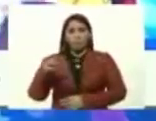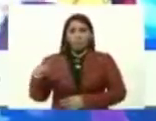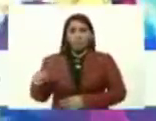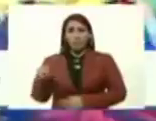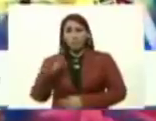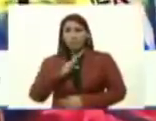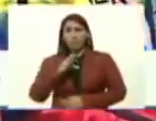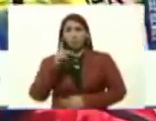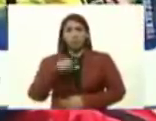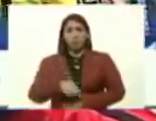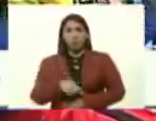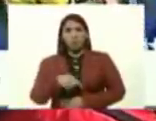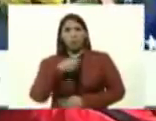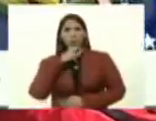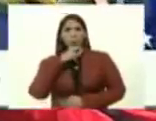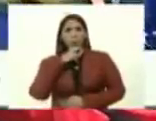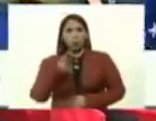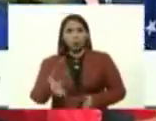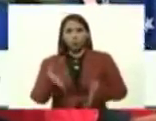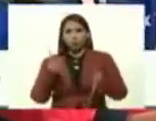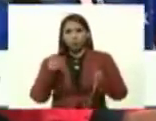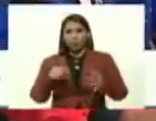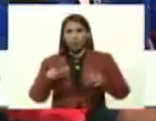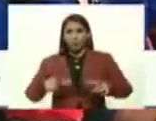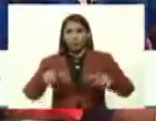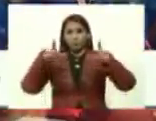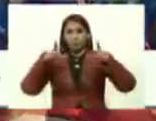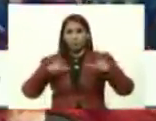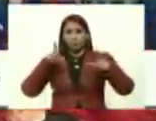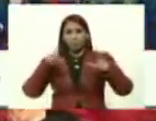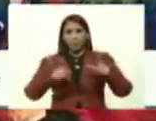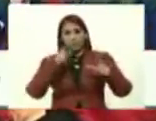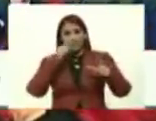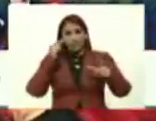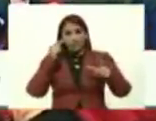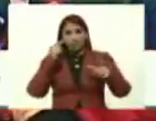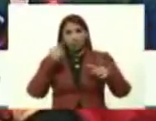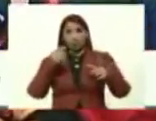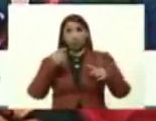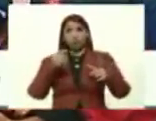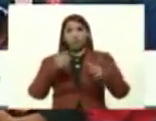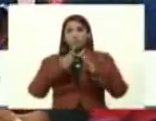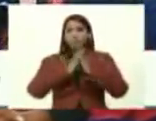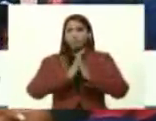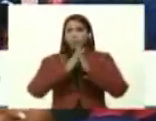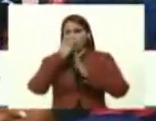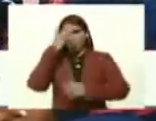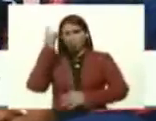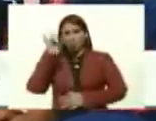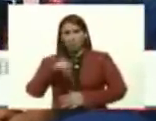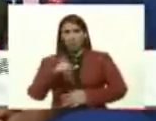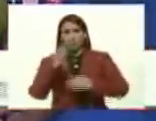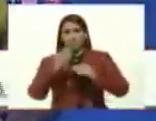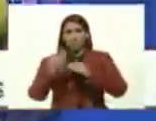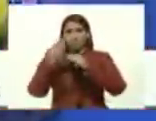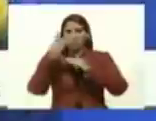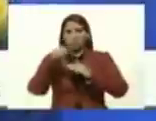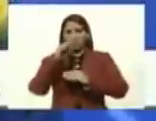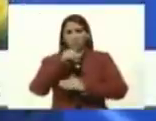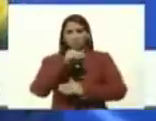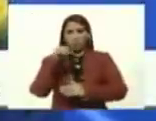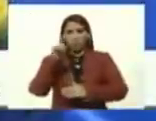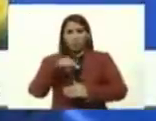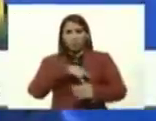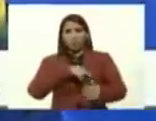diplomas. Y ahí en París, con el favor de Dios, sus bendiciones y su protección, irá